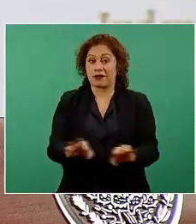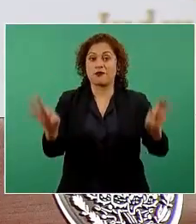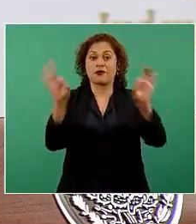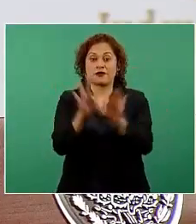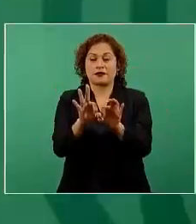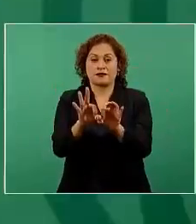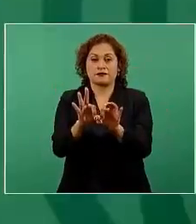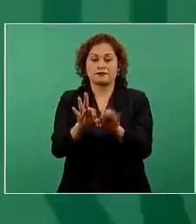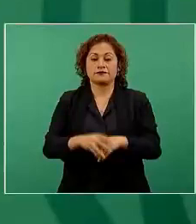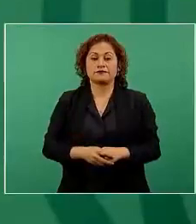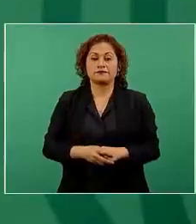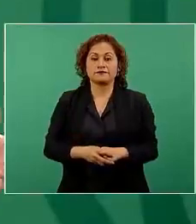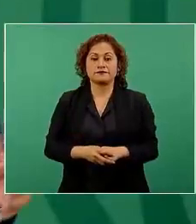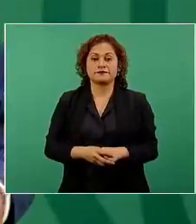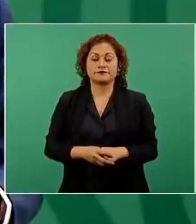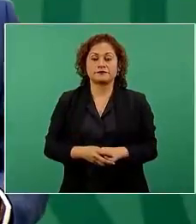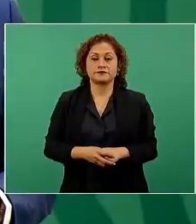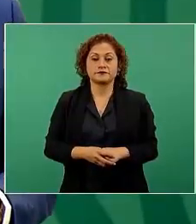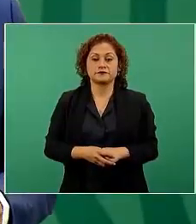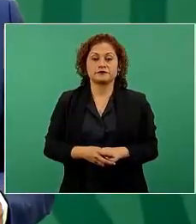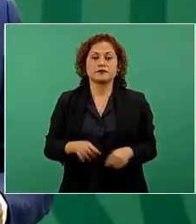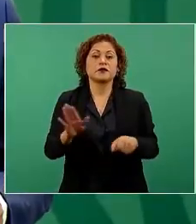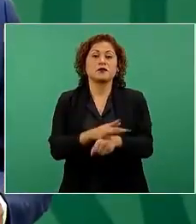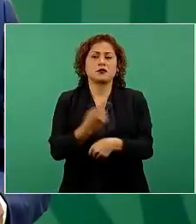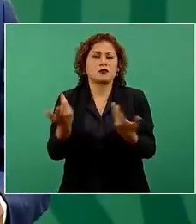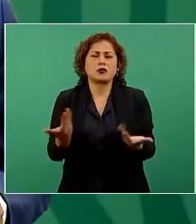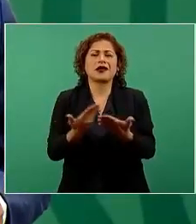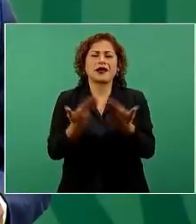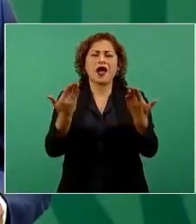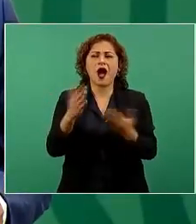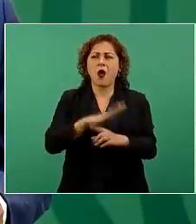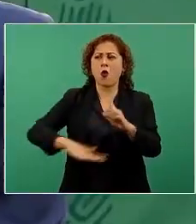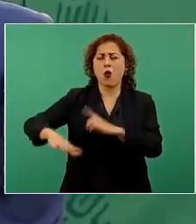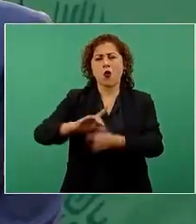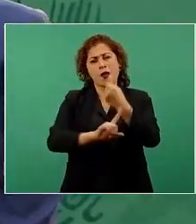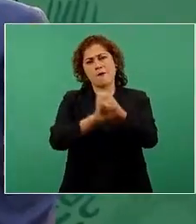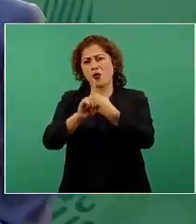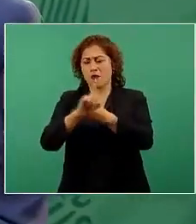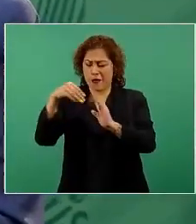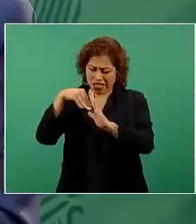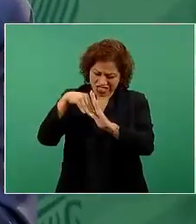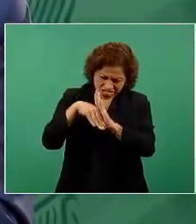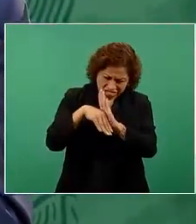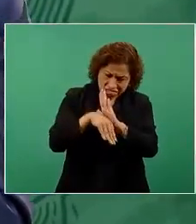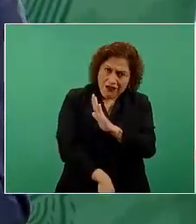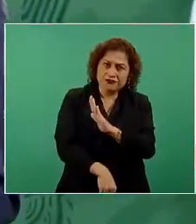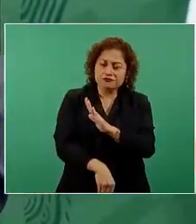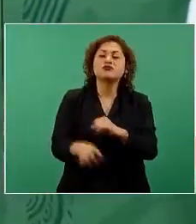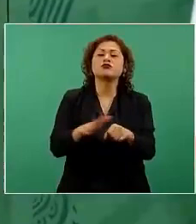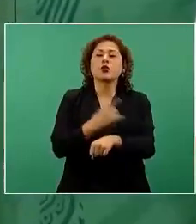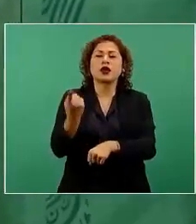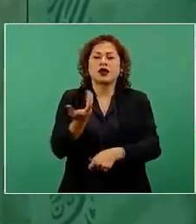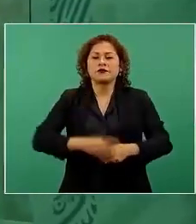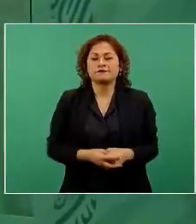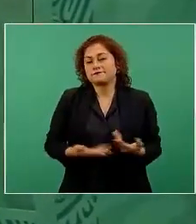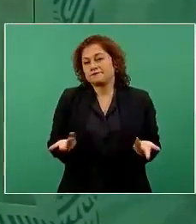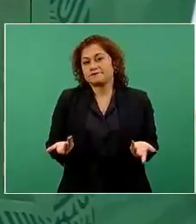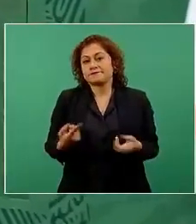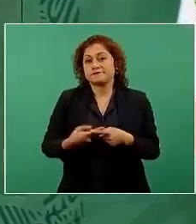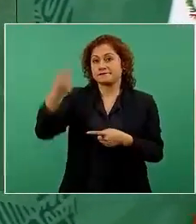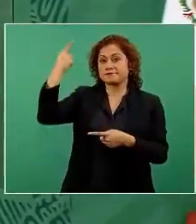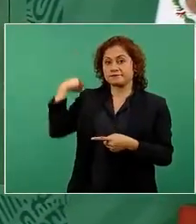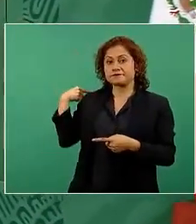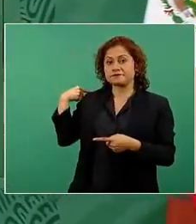se cayó en esta decadencia, en esta crisis, en este proceso de degradación progresiva? Entre otras cosas, por la falta de